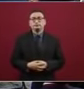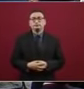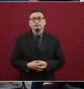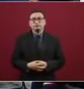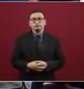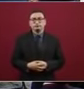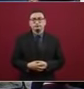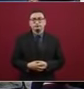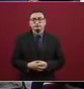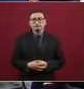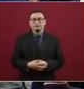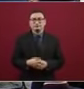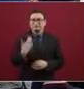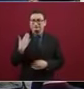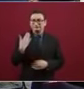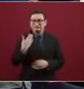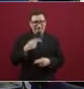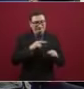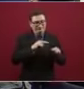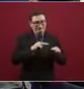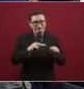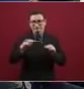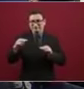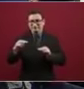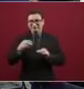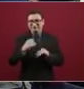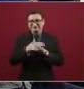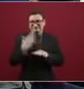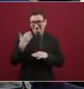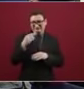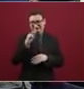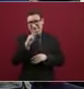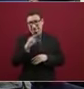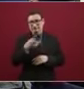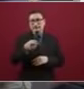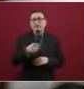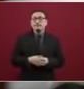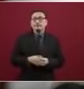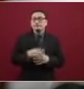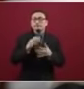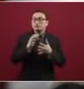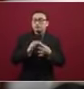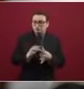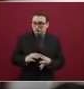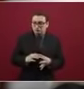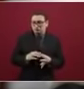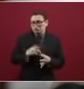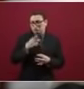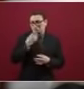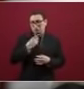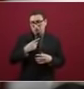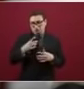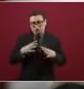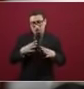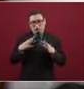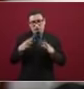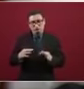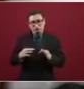que acaban de quitar de pantalla nos hablan, y al instalarse esta guardia, que se